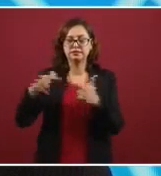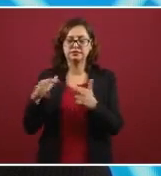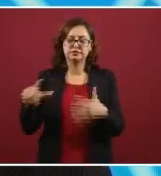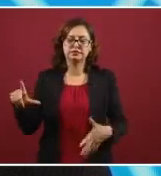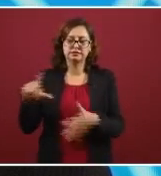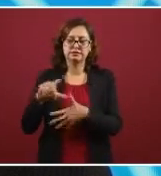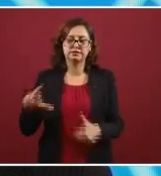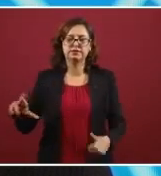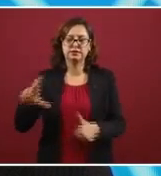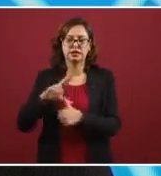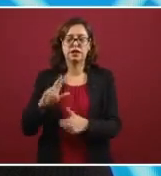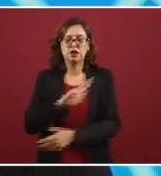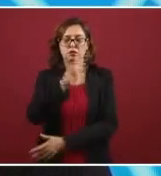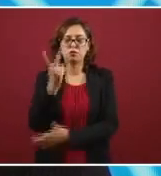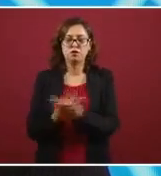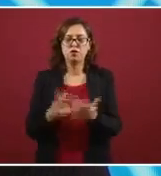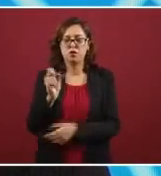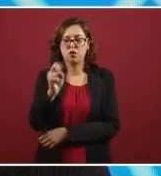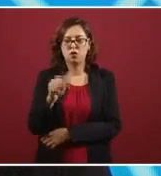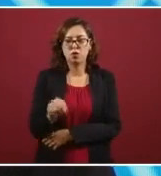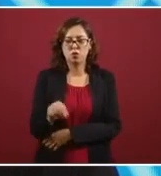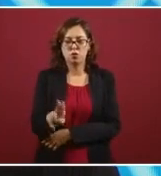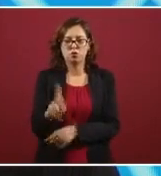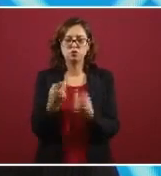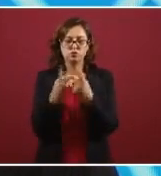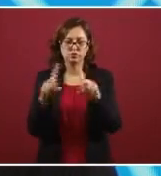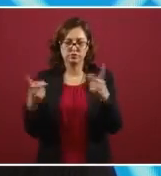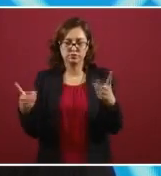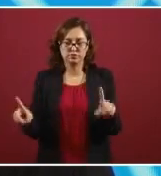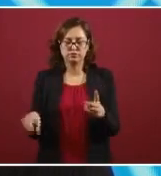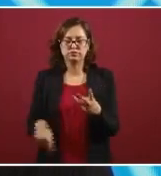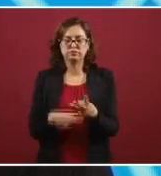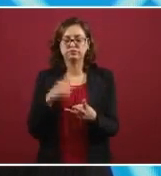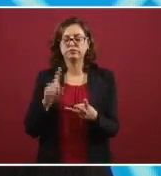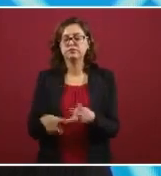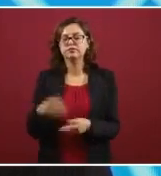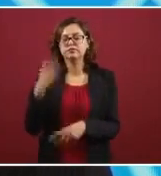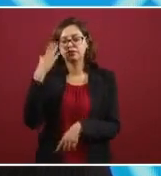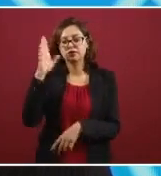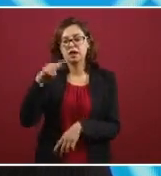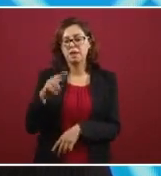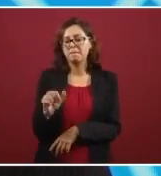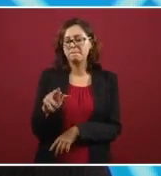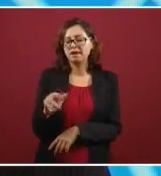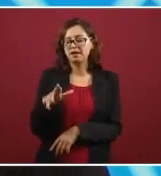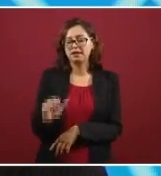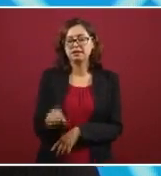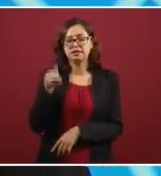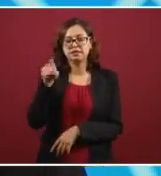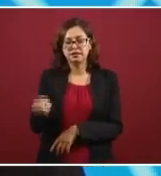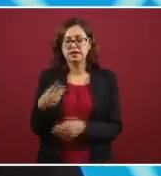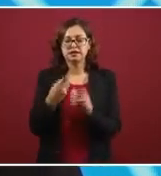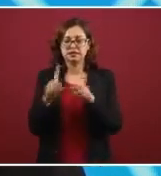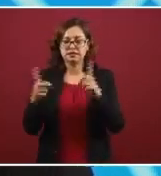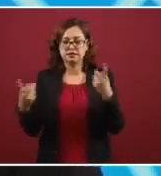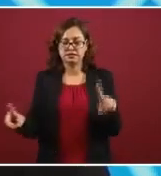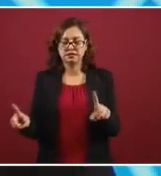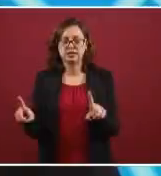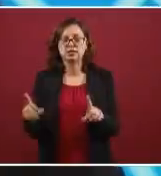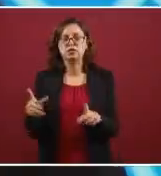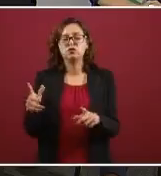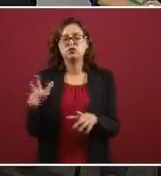y el Caribe del Programa de las Naciones Unidas para el Desarrollo. A la señora Marina Arismendi, ministra de Desarrollo Social de